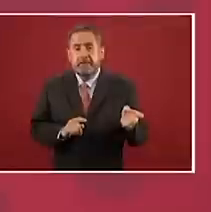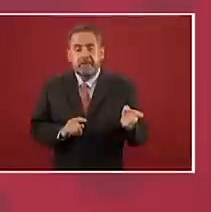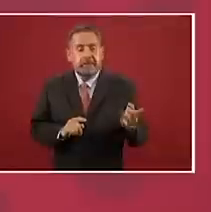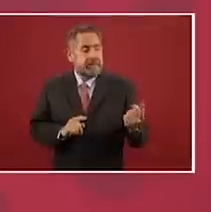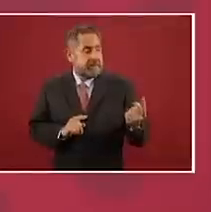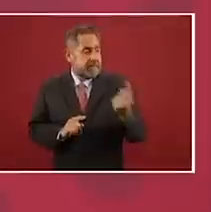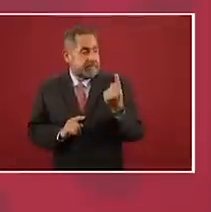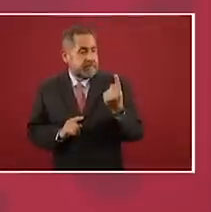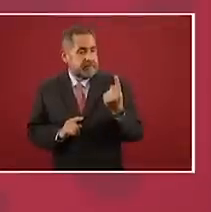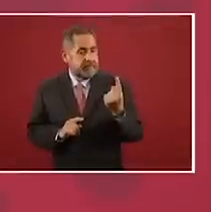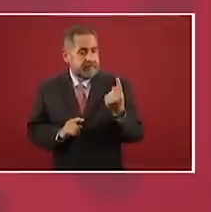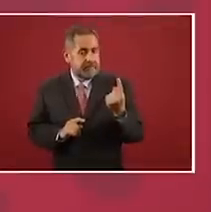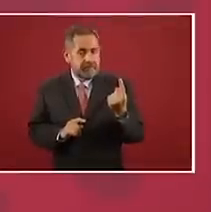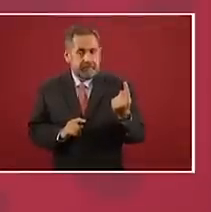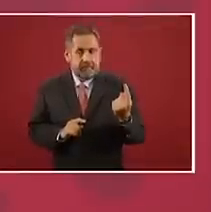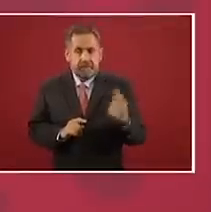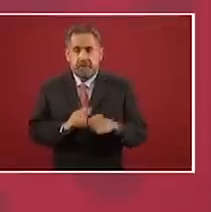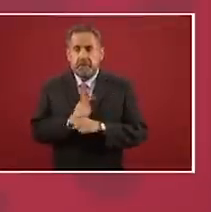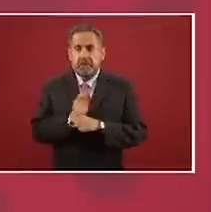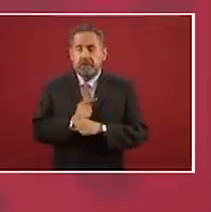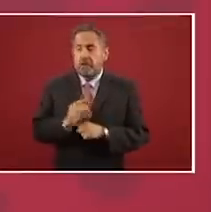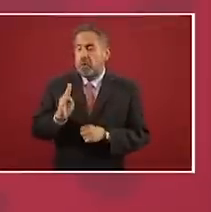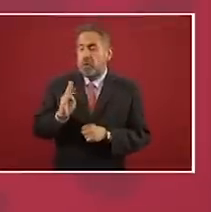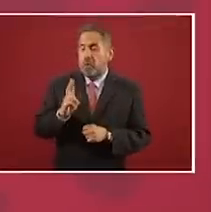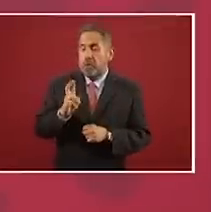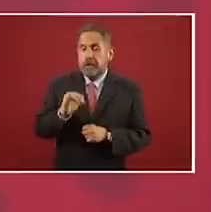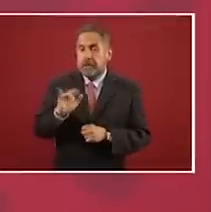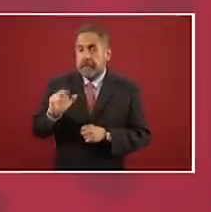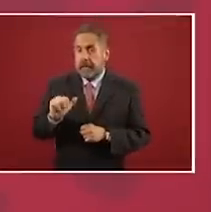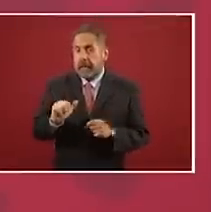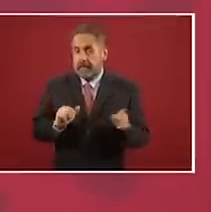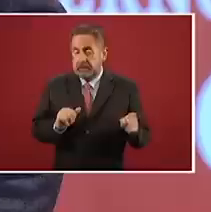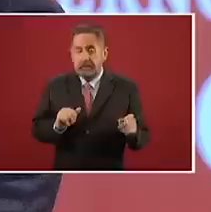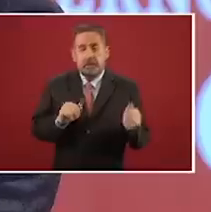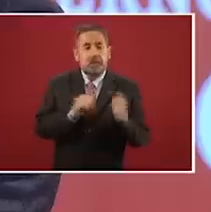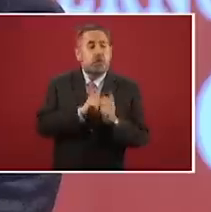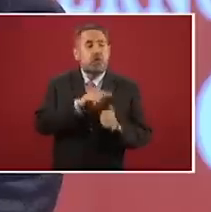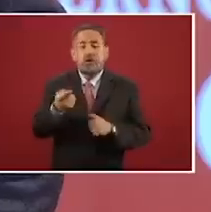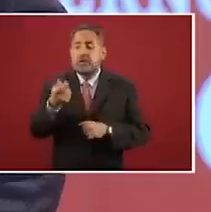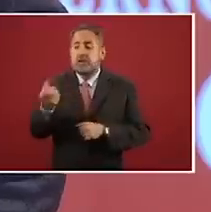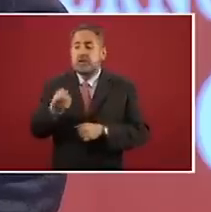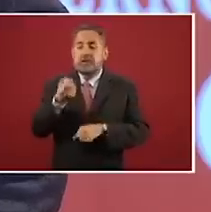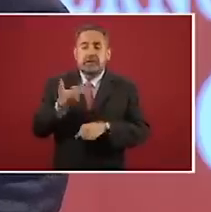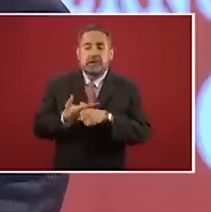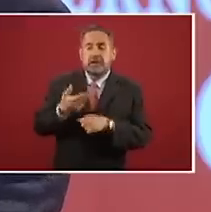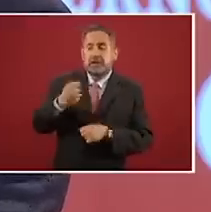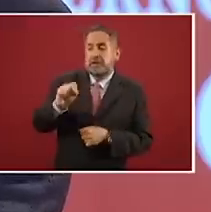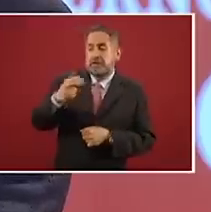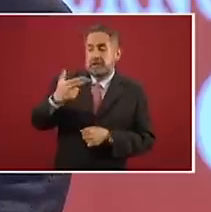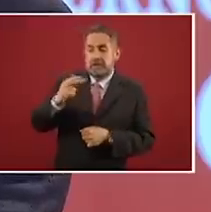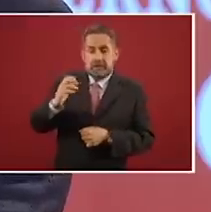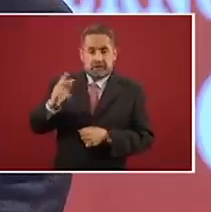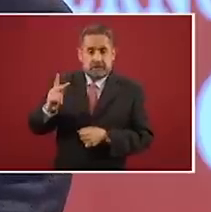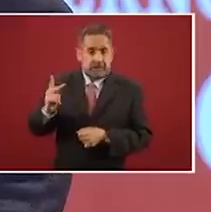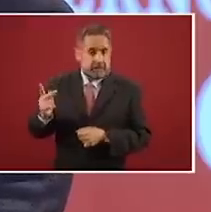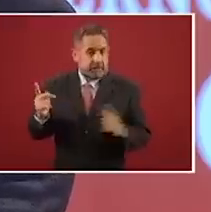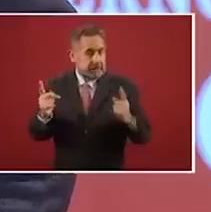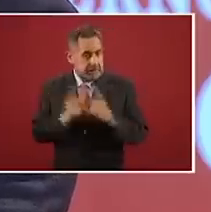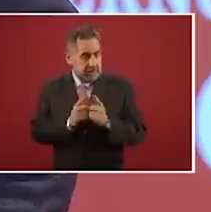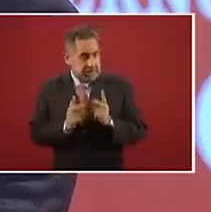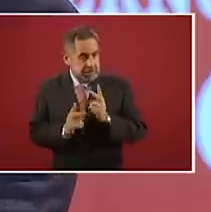el licenciado Gurría con el secretario de Hacienda y